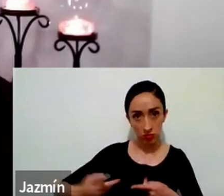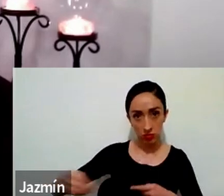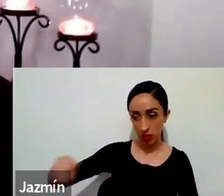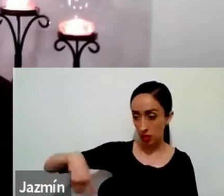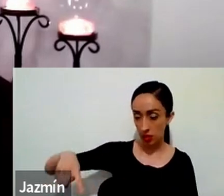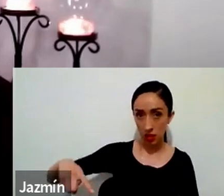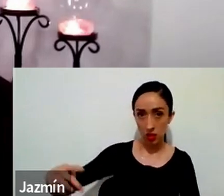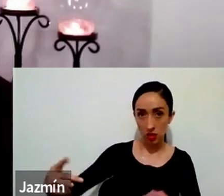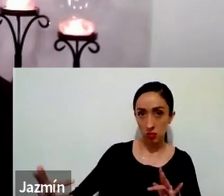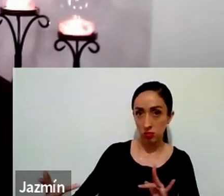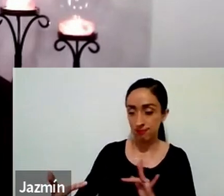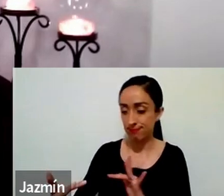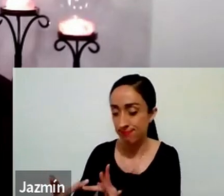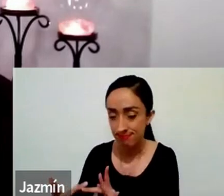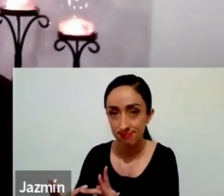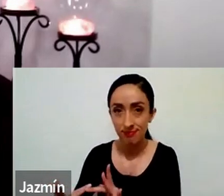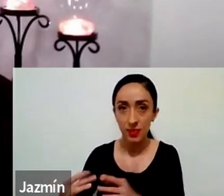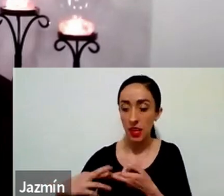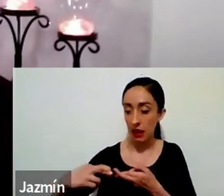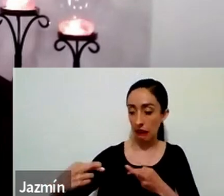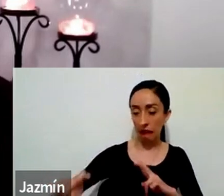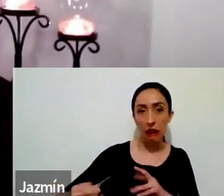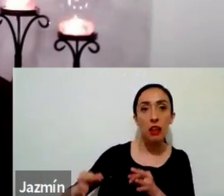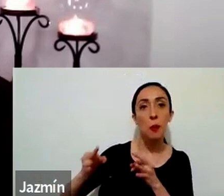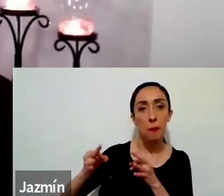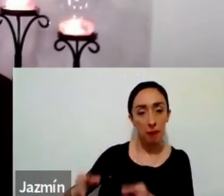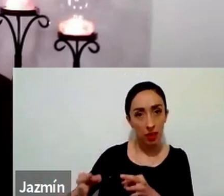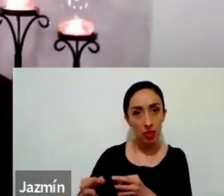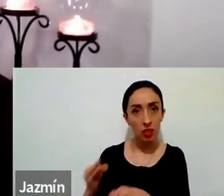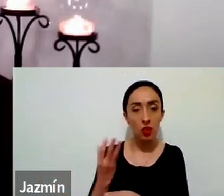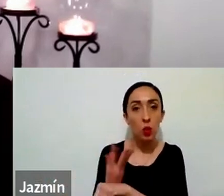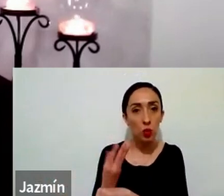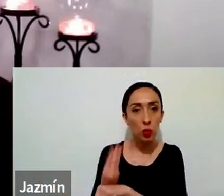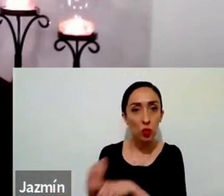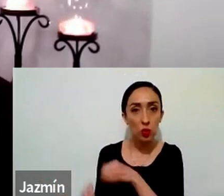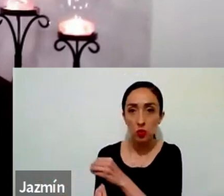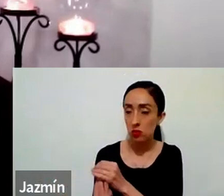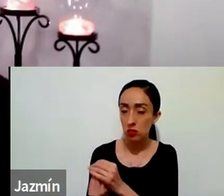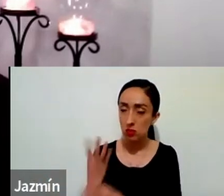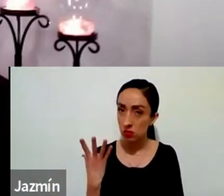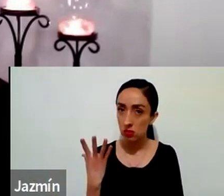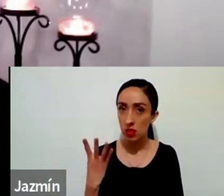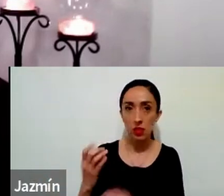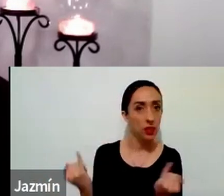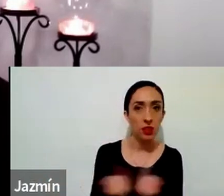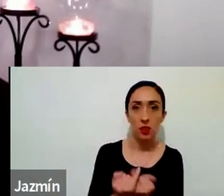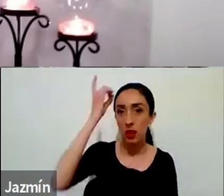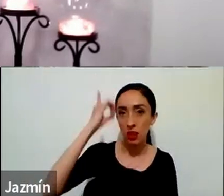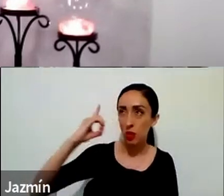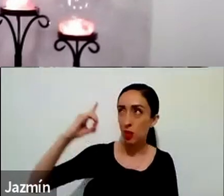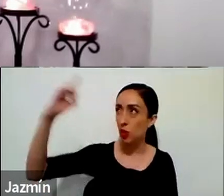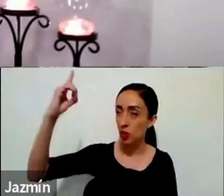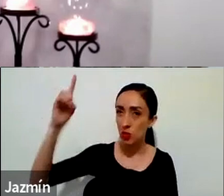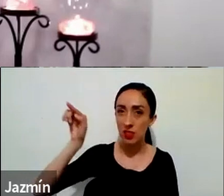de las obras de misericordia y restauramos la relación con dios a través de crear espacios de oración